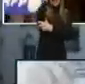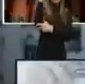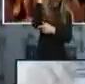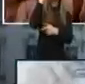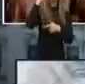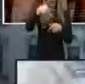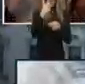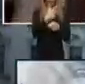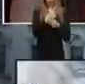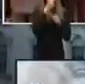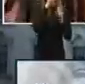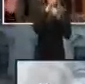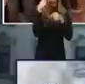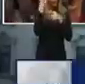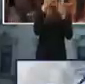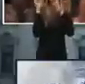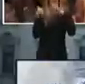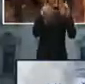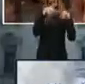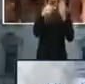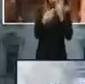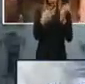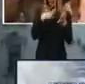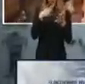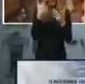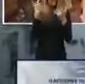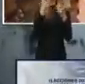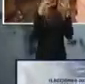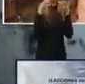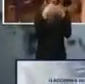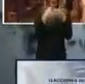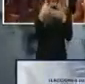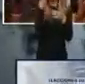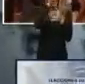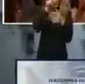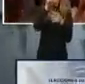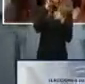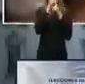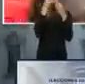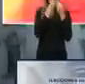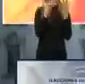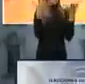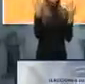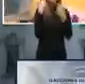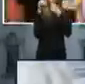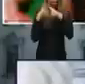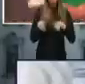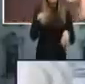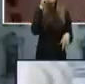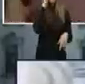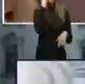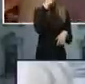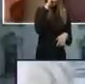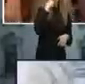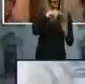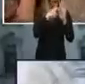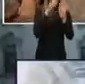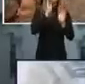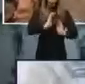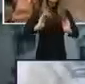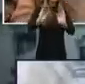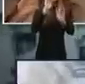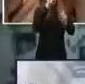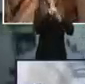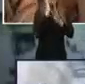muchos de los correligionarios del movimiento Semilla. Pues hay de todo, señoras, jóvenes, niños que han acudido hasta esta